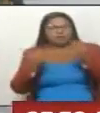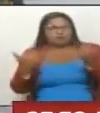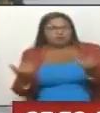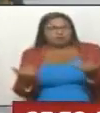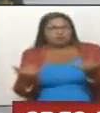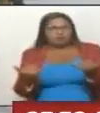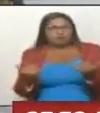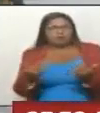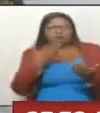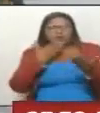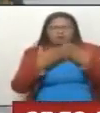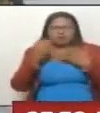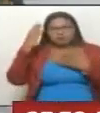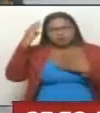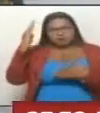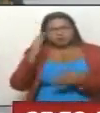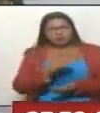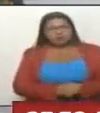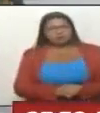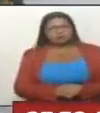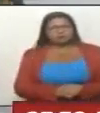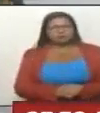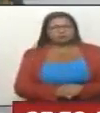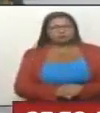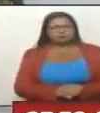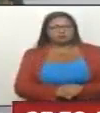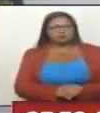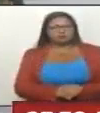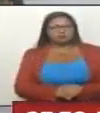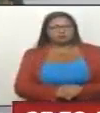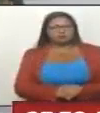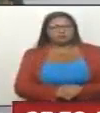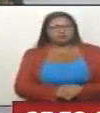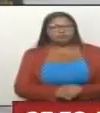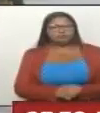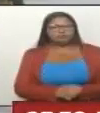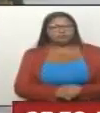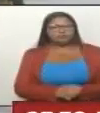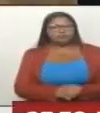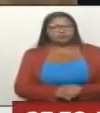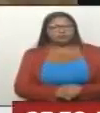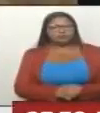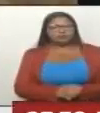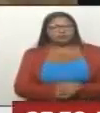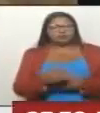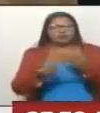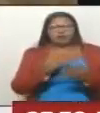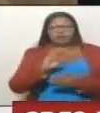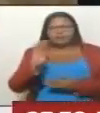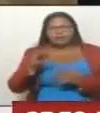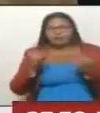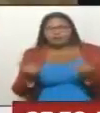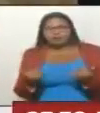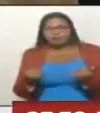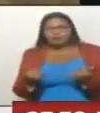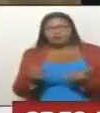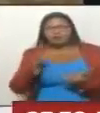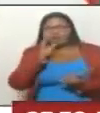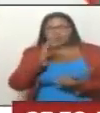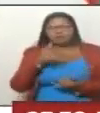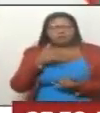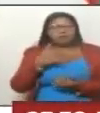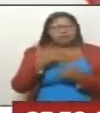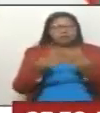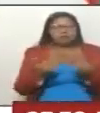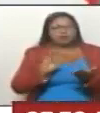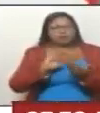Yo comparto lo que tú dijiste hace poco, ahorita, hace unos minutos, los apátridas, los que no tienen sentido de